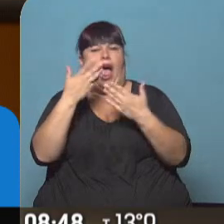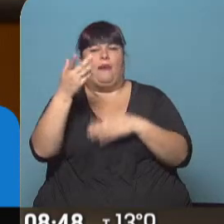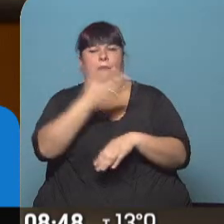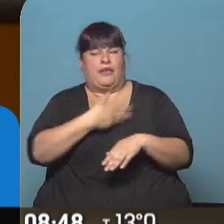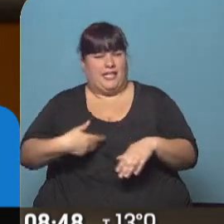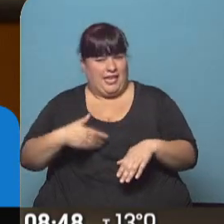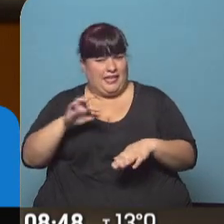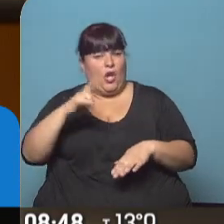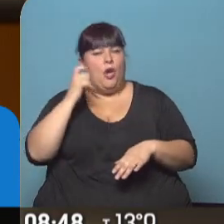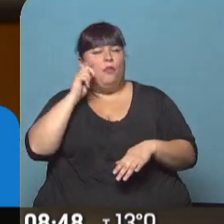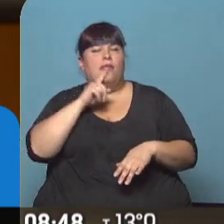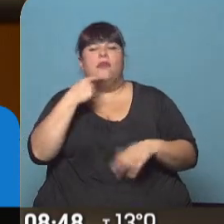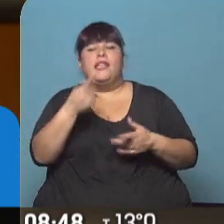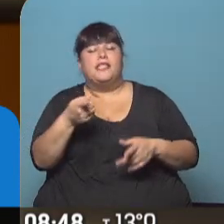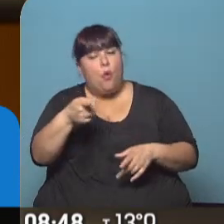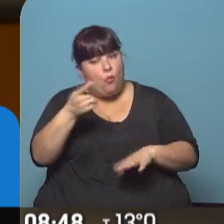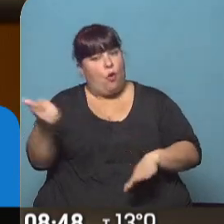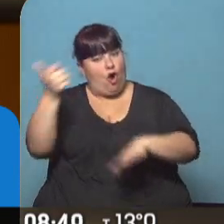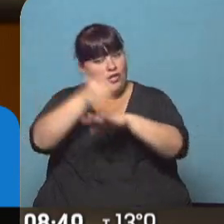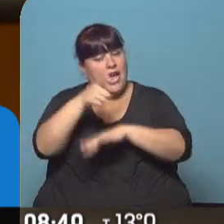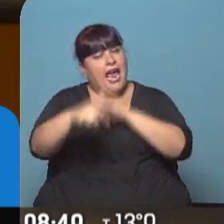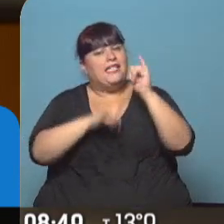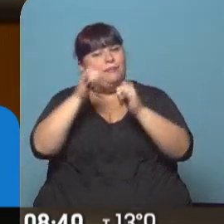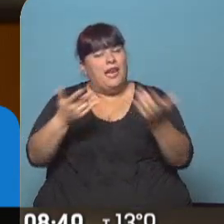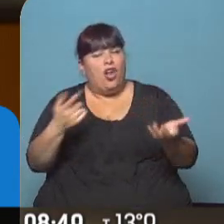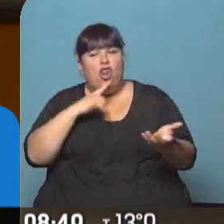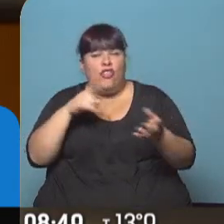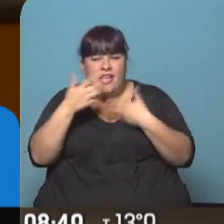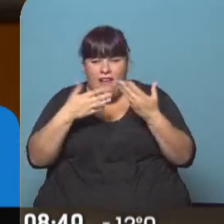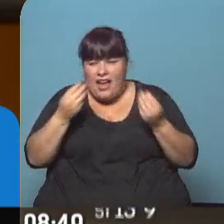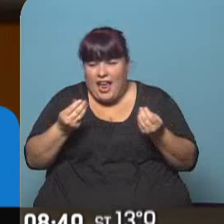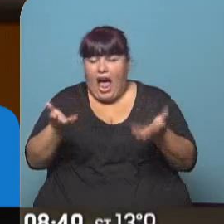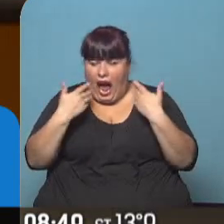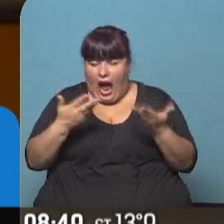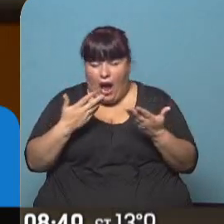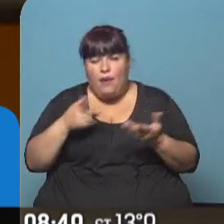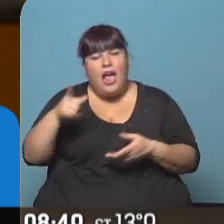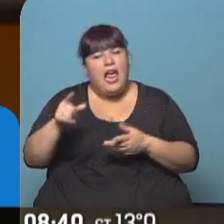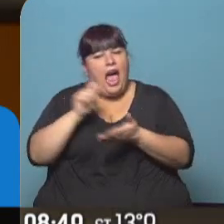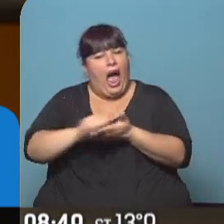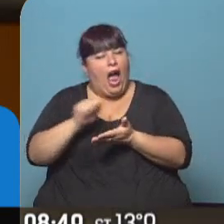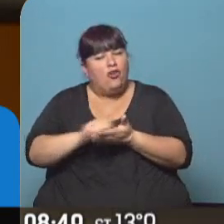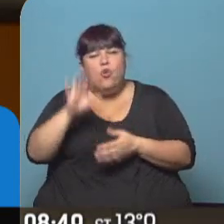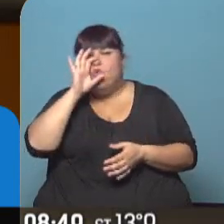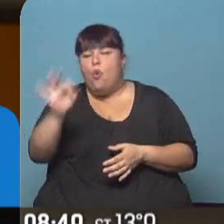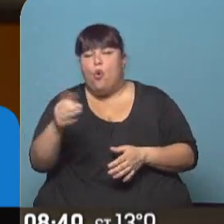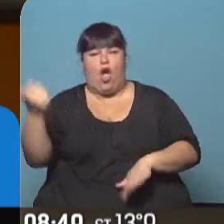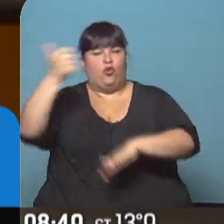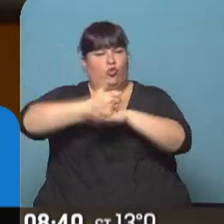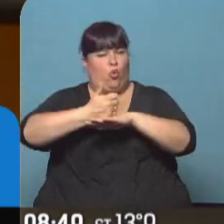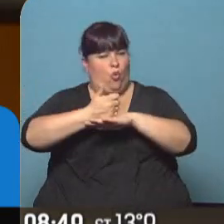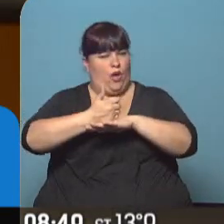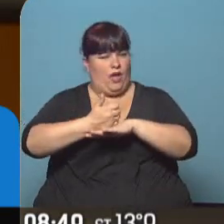por entonces, Puigdemont, y le dice, suba usted aquí, explíquese, no dice que quiere dialogar, hable. Él va tomando notas, jamás se sube